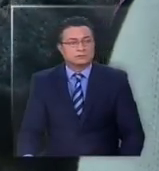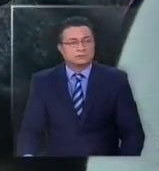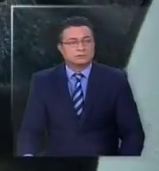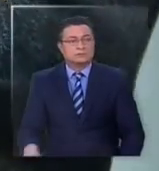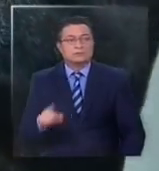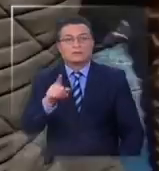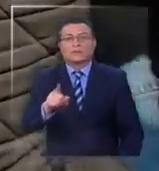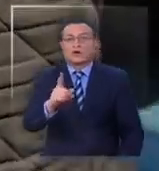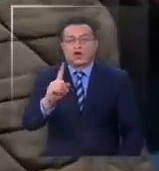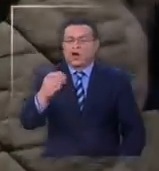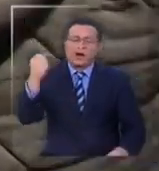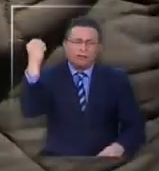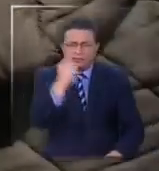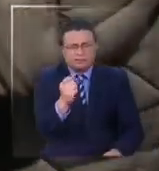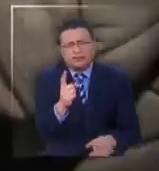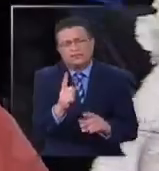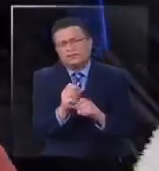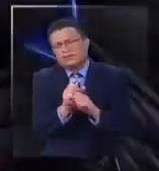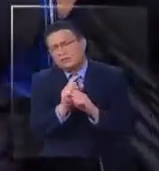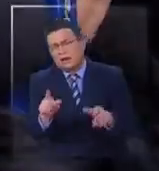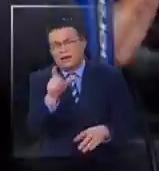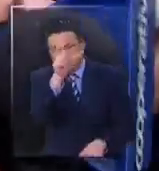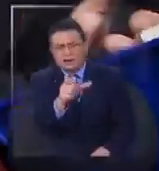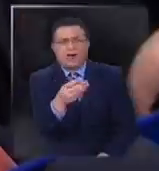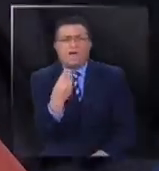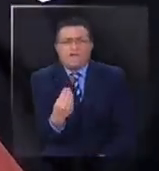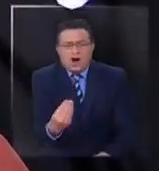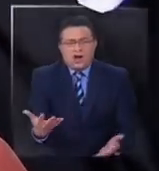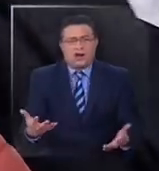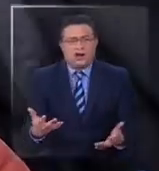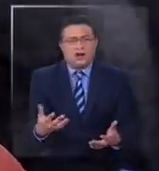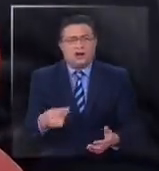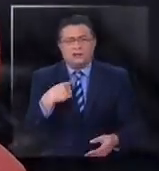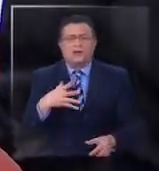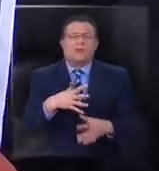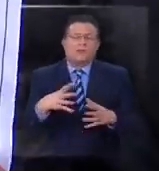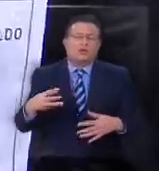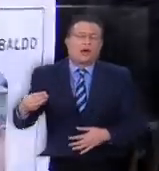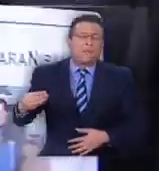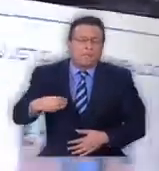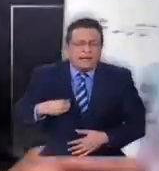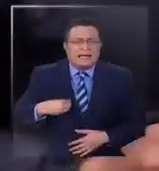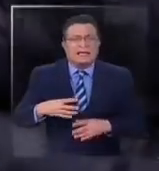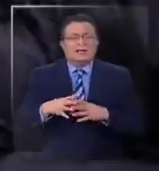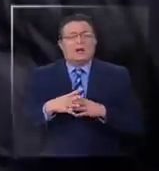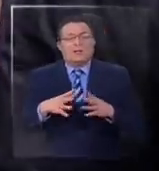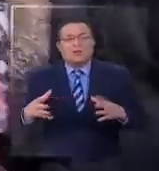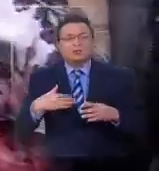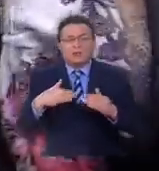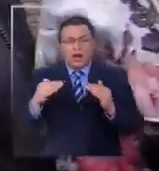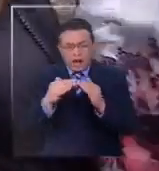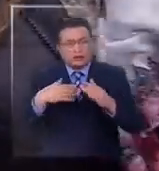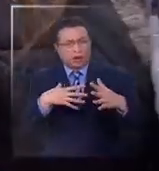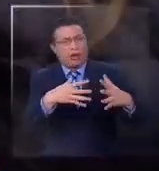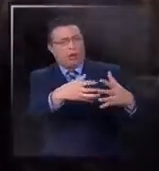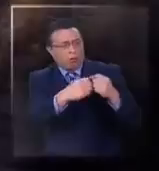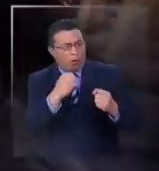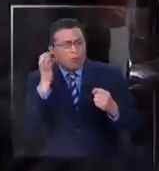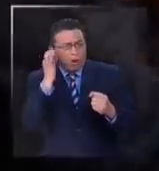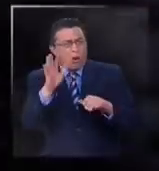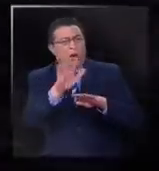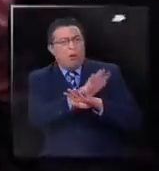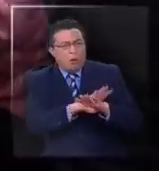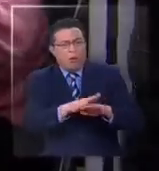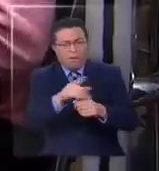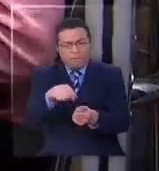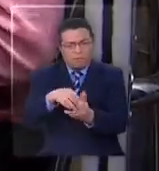Decía eso bajo ningún punto. Él era bueno. Tenemos mucha pena. Nosotros la cogimos ahí en mi casa, en nuestra casa, en todo,